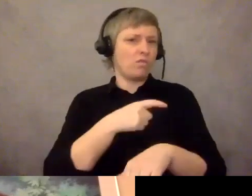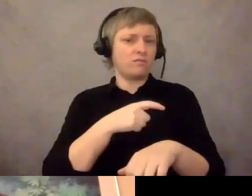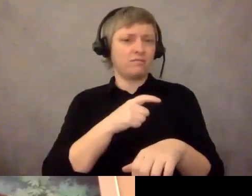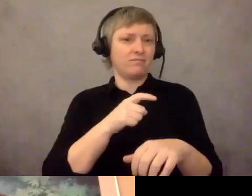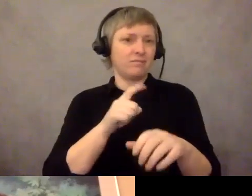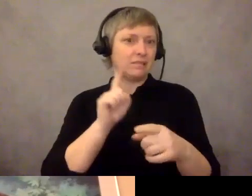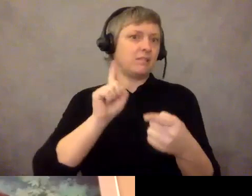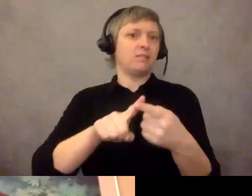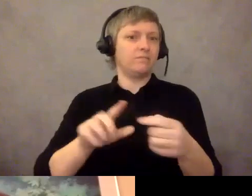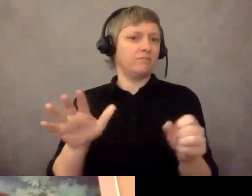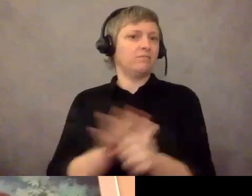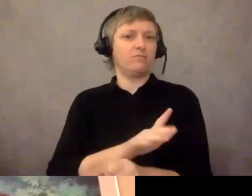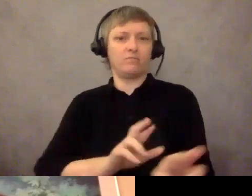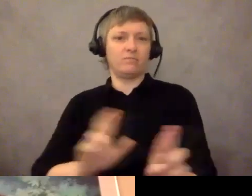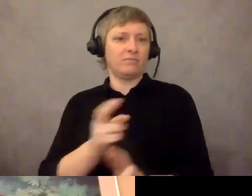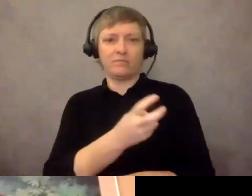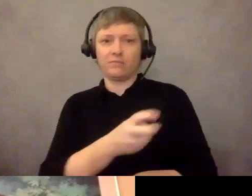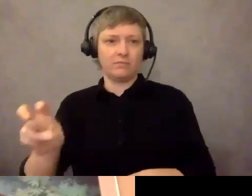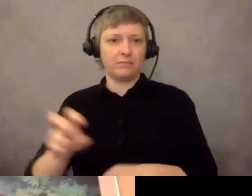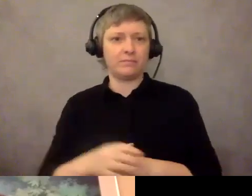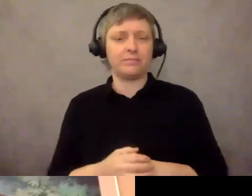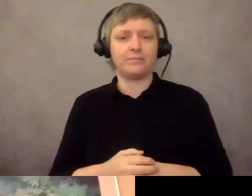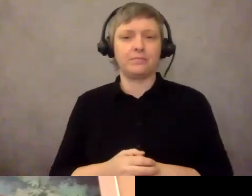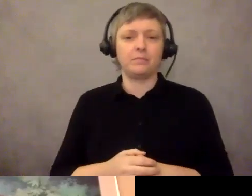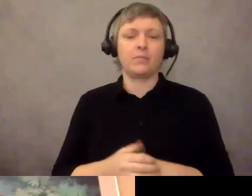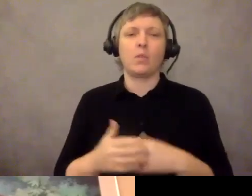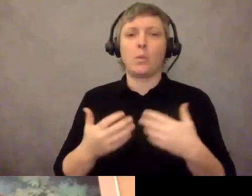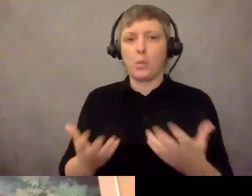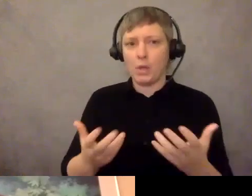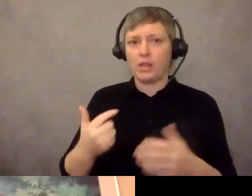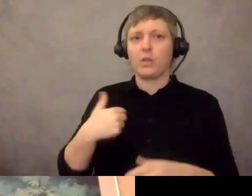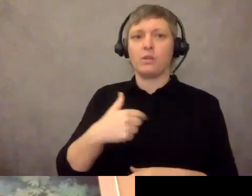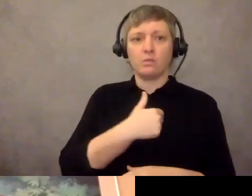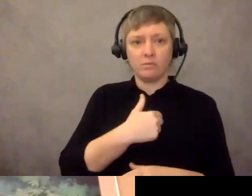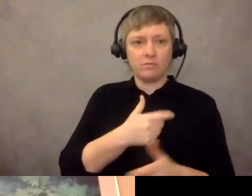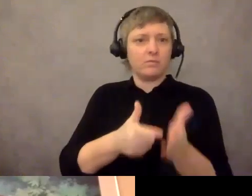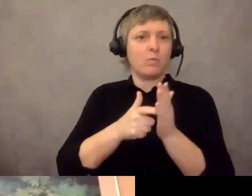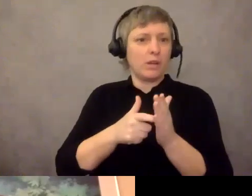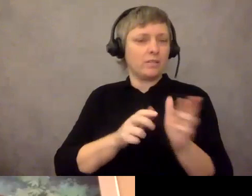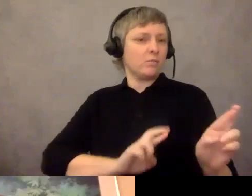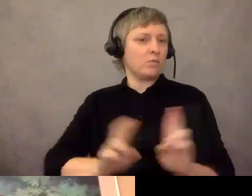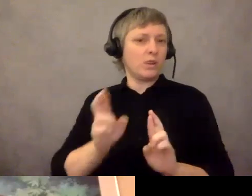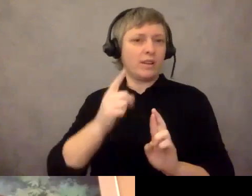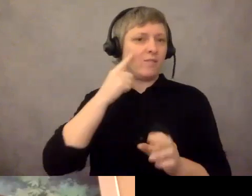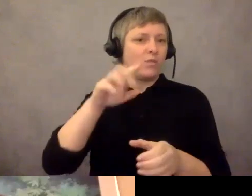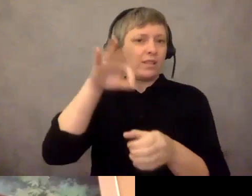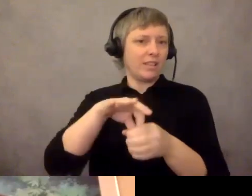todo? Estamos requeridos de estar listos para una elección en noviembre de